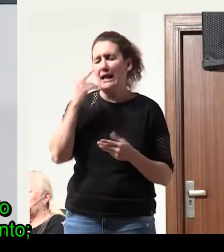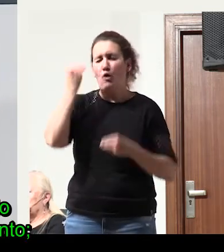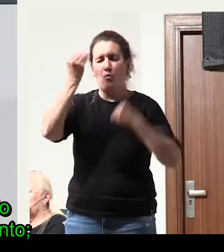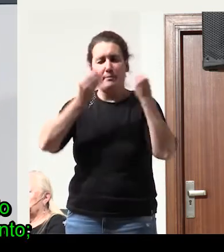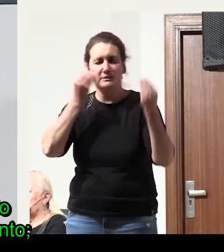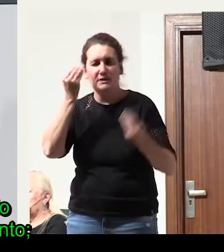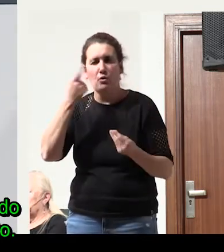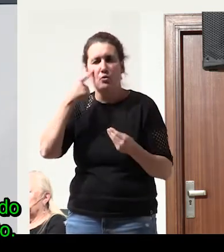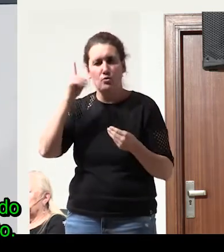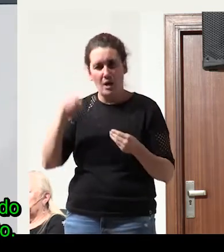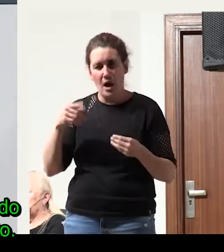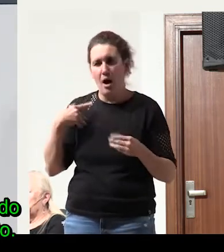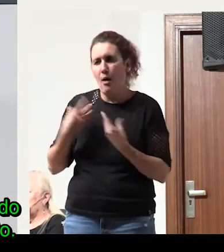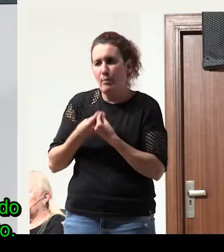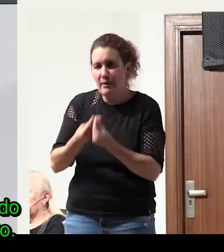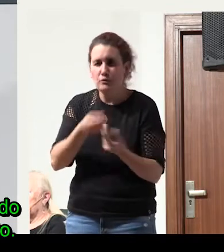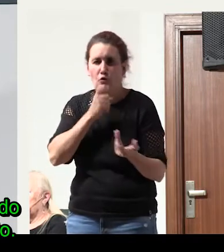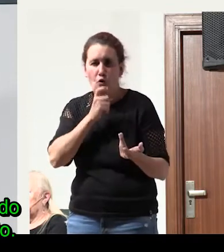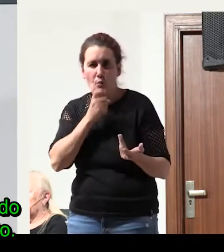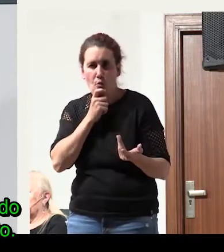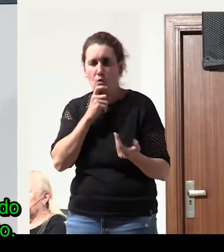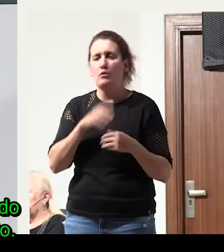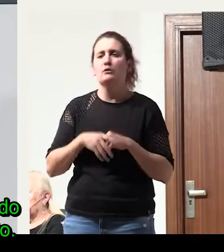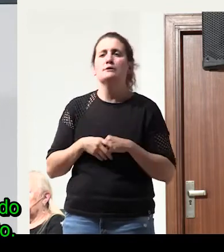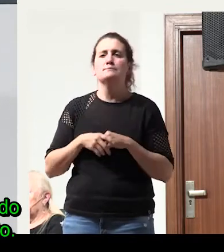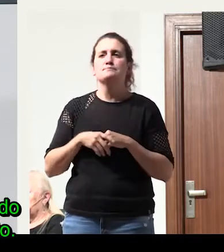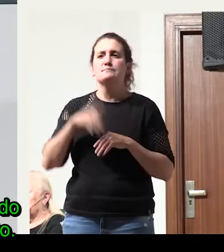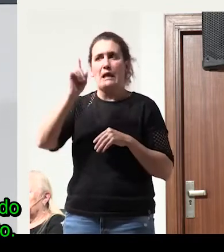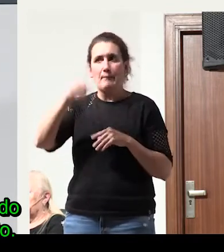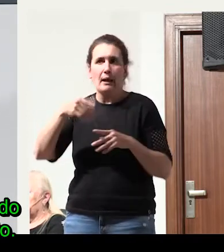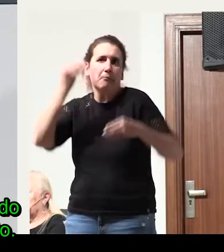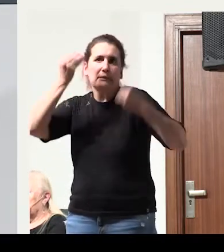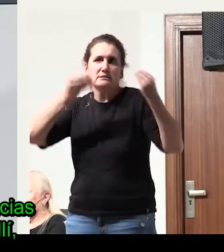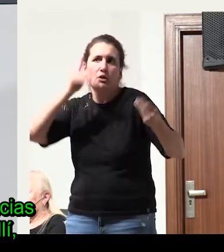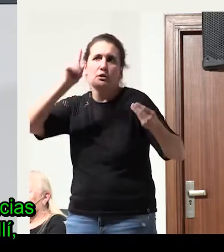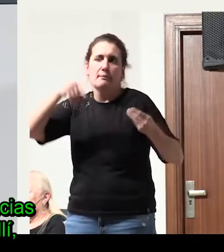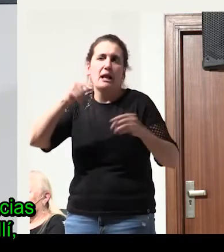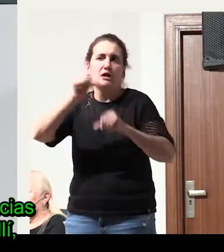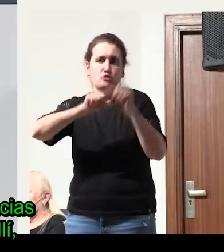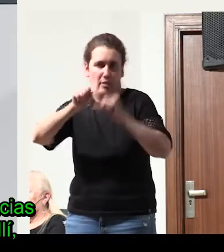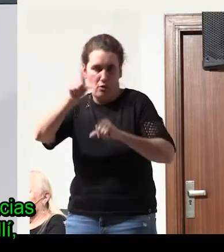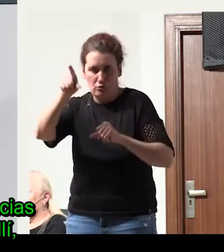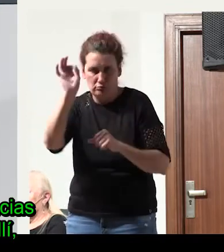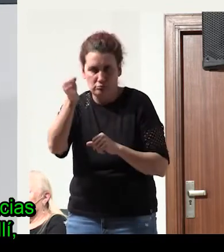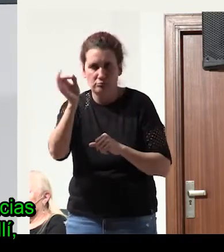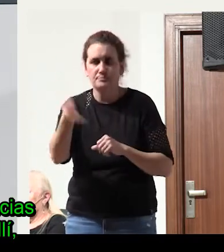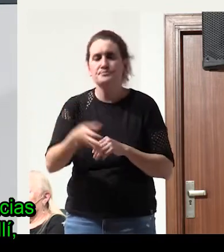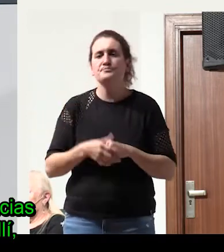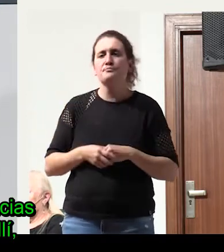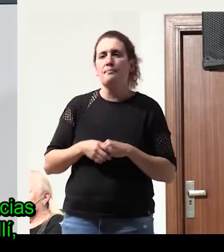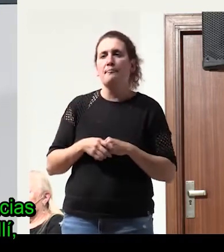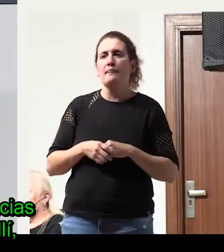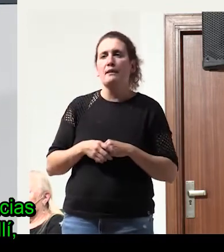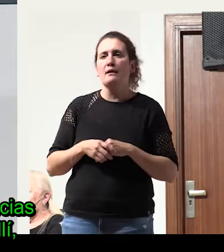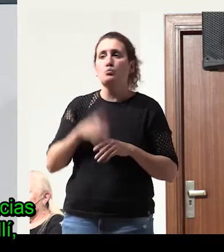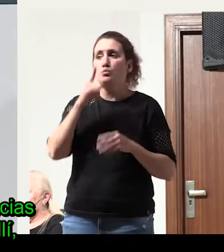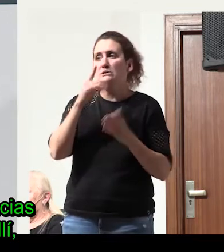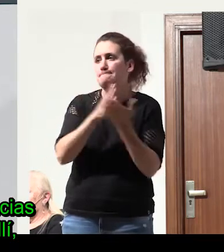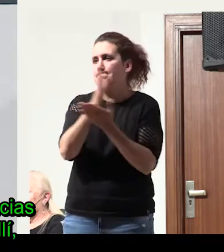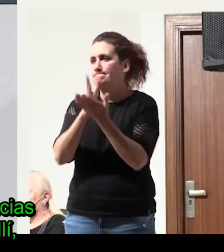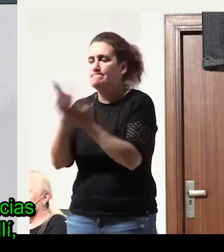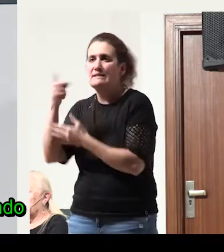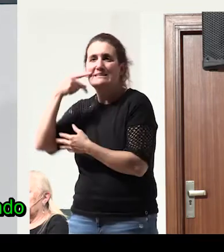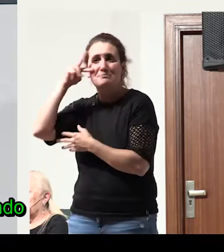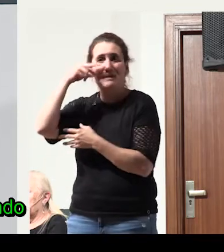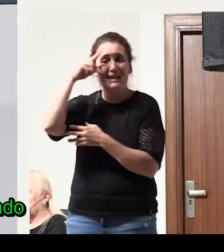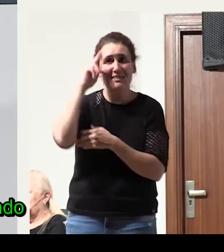del acompañamiento, por ejemplo, como también se tiene pensado en la asociación, por supuesto, ¿eh? Entonces, bueno, de distintas experiencias de la gente que